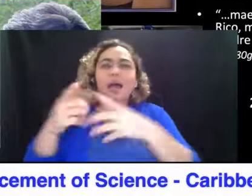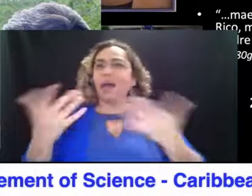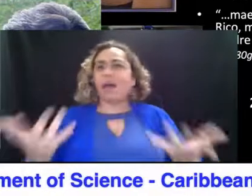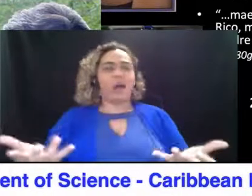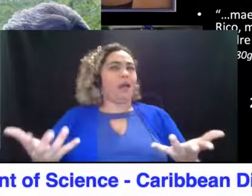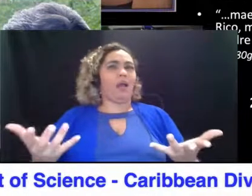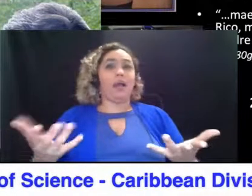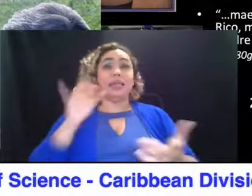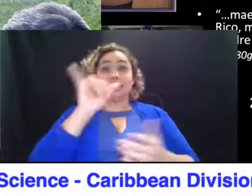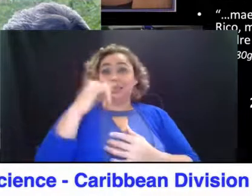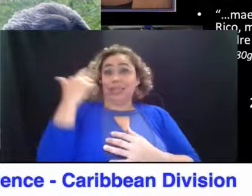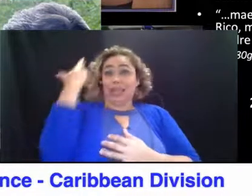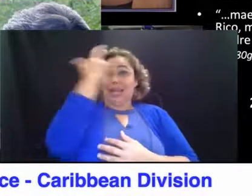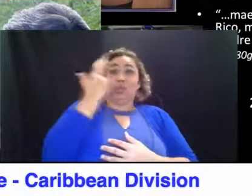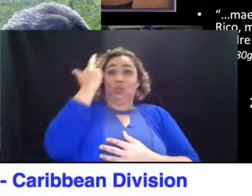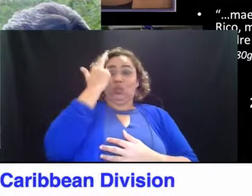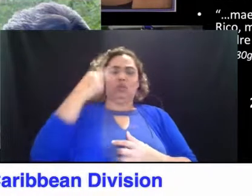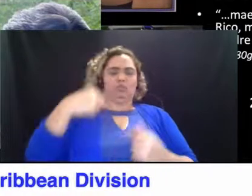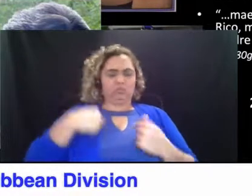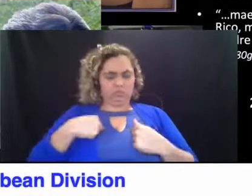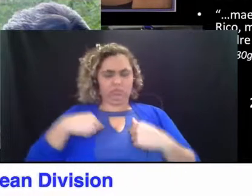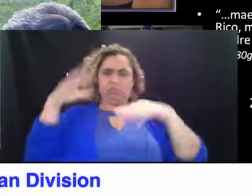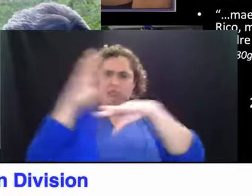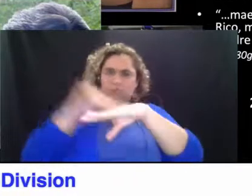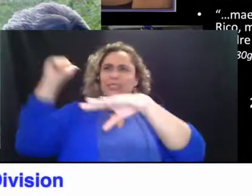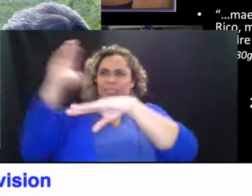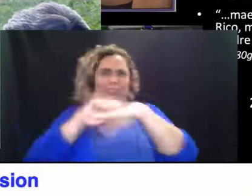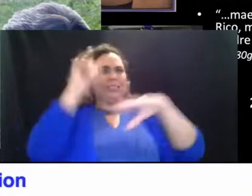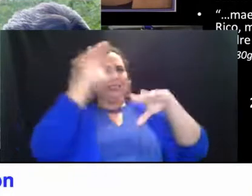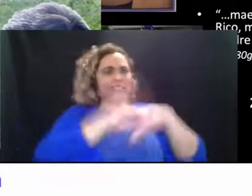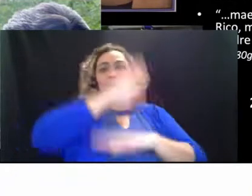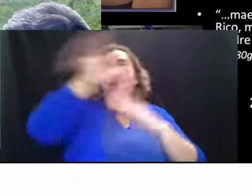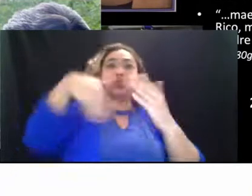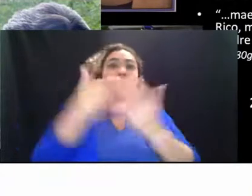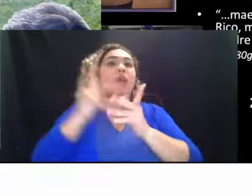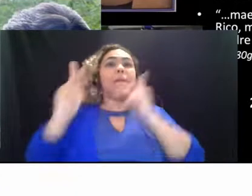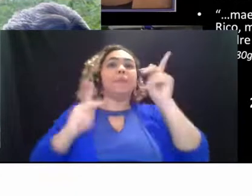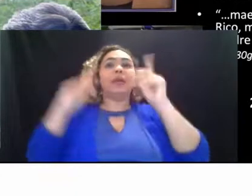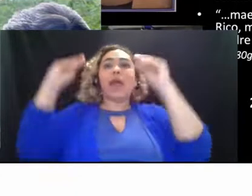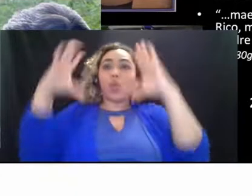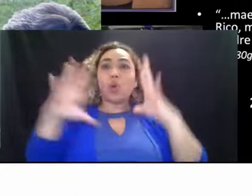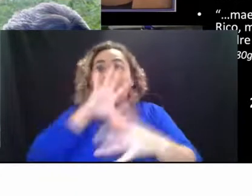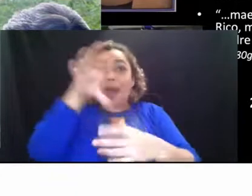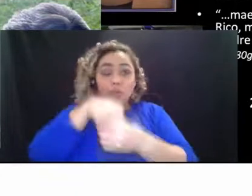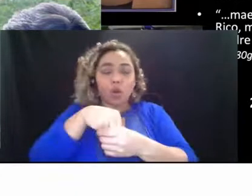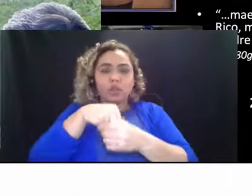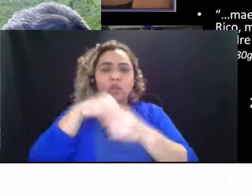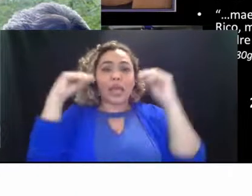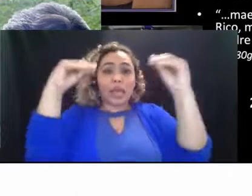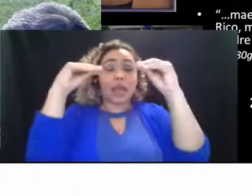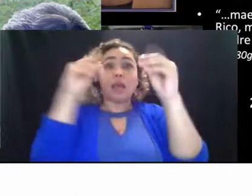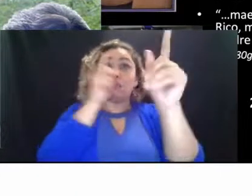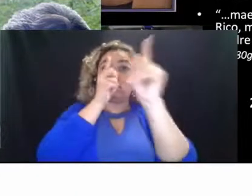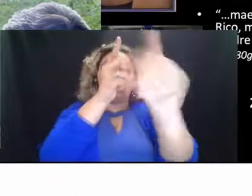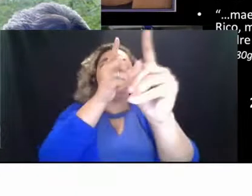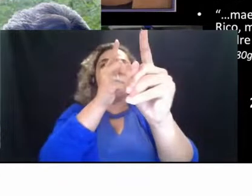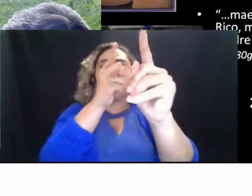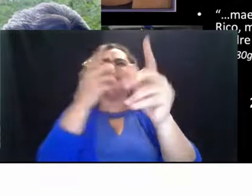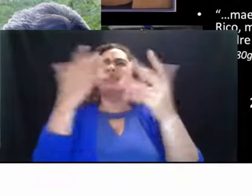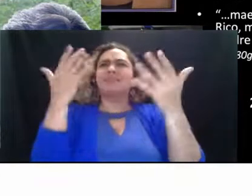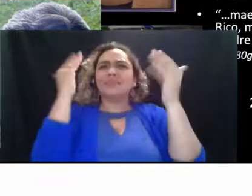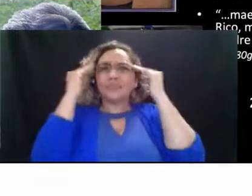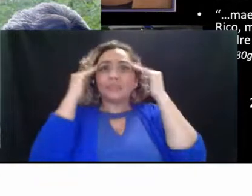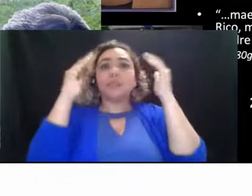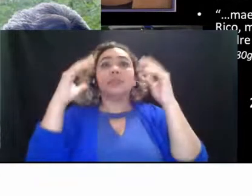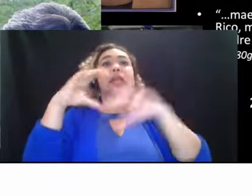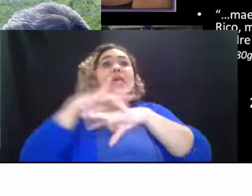Es por ello que se ha convocado y activado todos los agentes educativos con un norte y elevada conciencia sísmica para